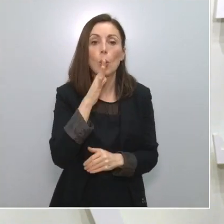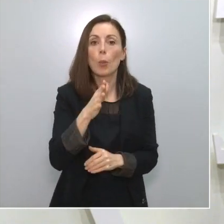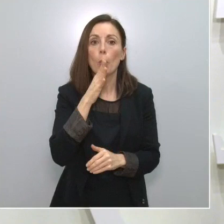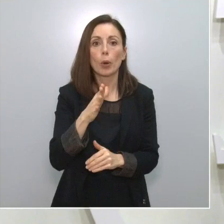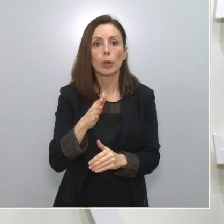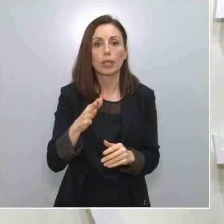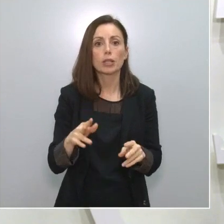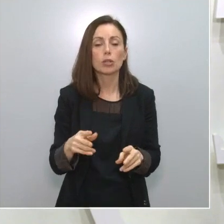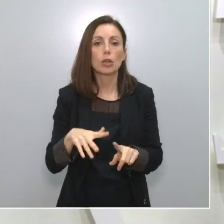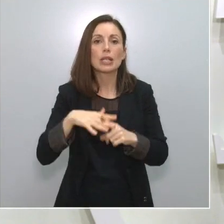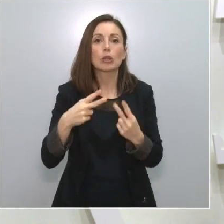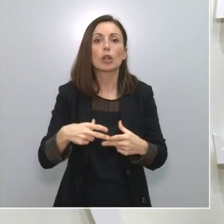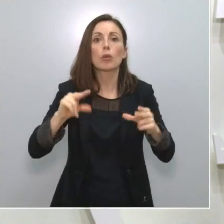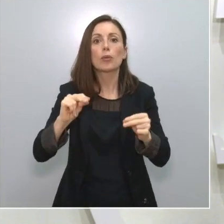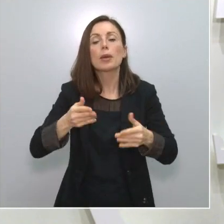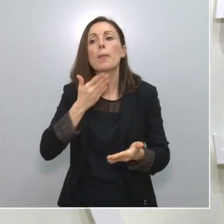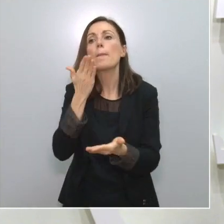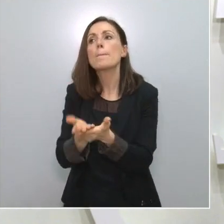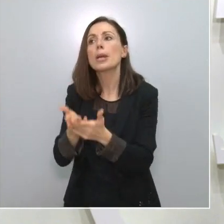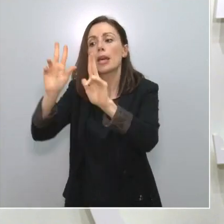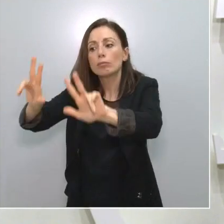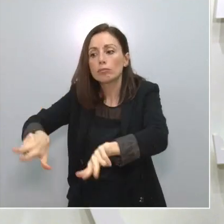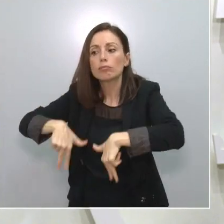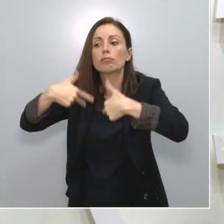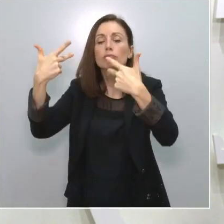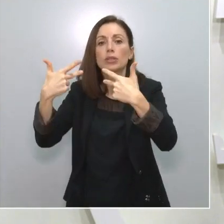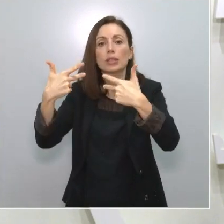condición de tener que pedir autorización al Estado